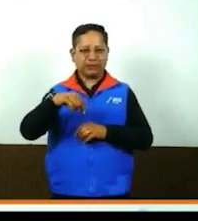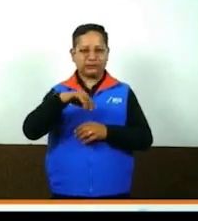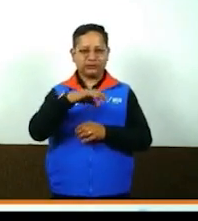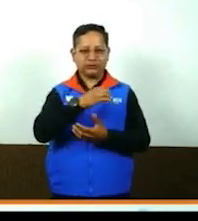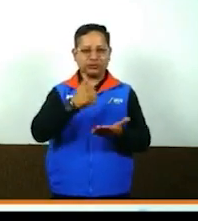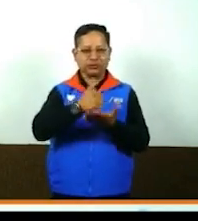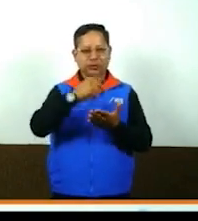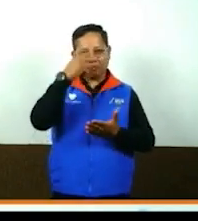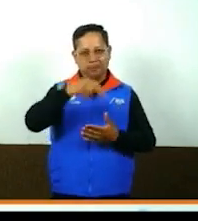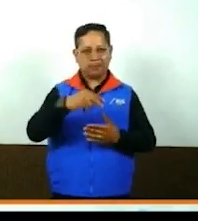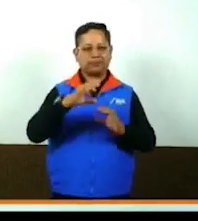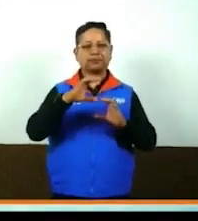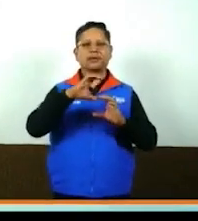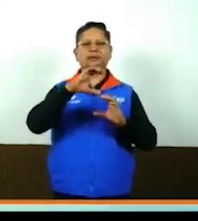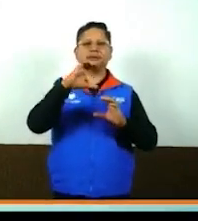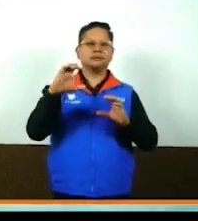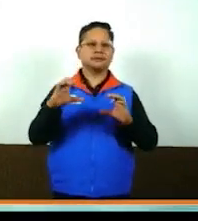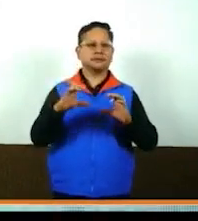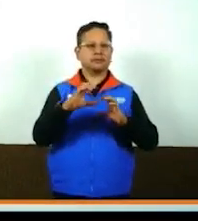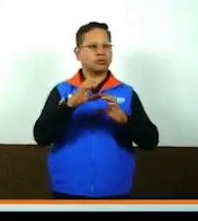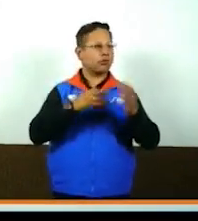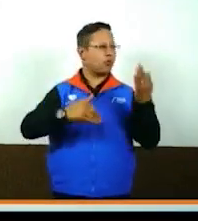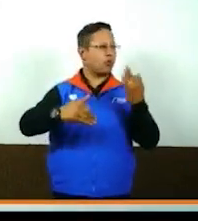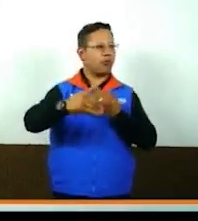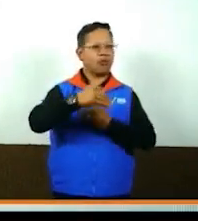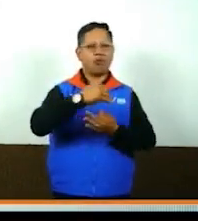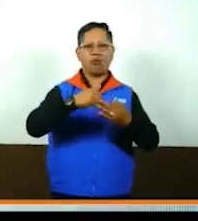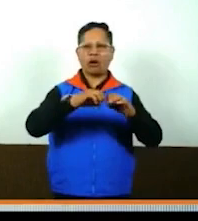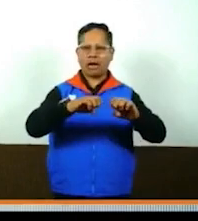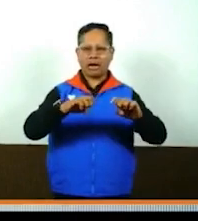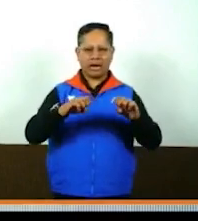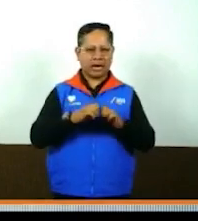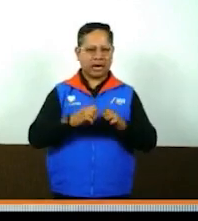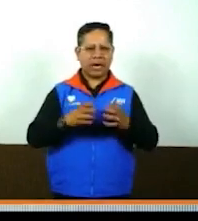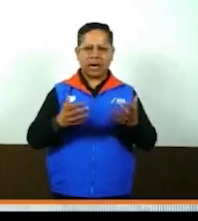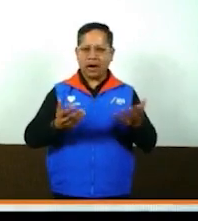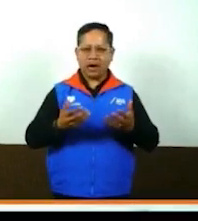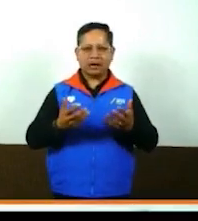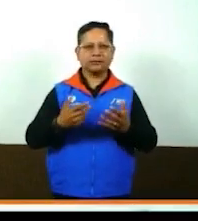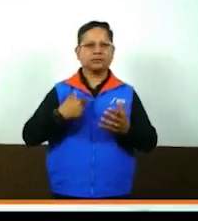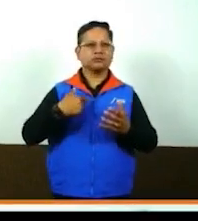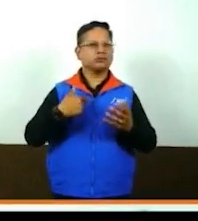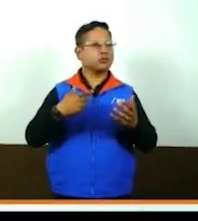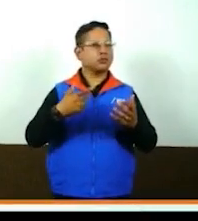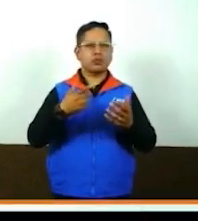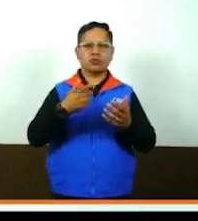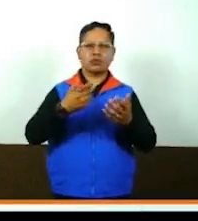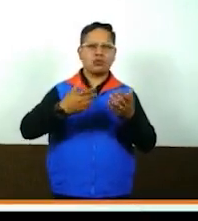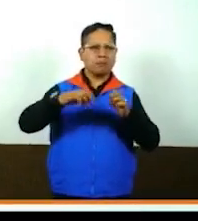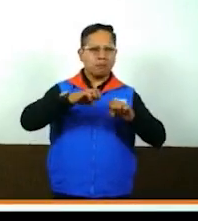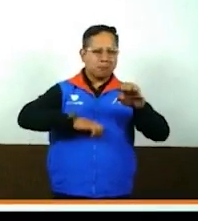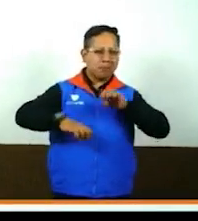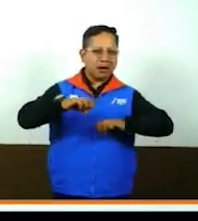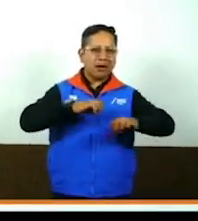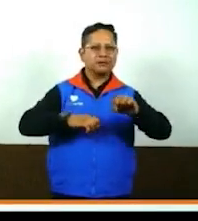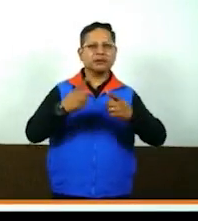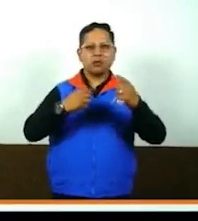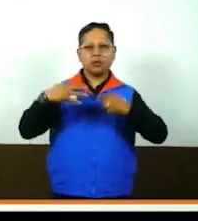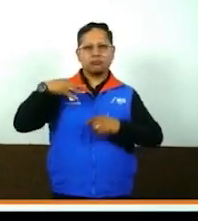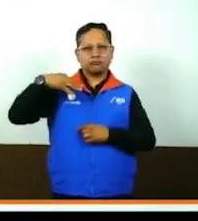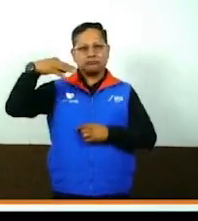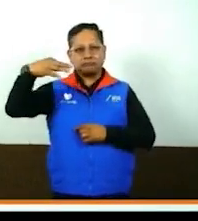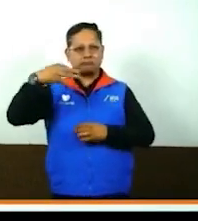Y bueno, pues a nombre del CEMEFI y de todo el equipo que hizo posible aquí, también nuestros proveedores, nuestros